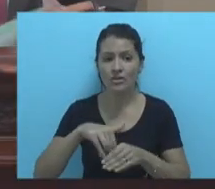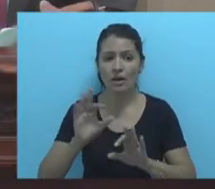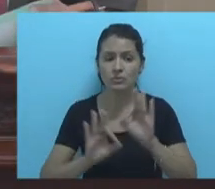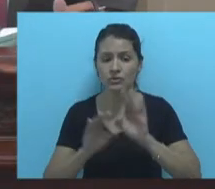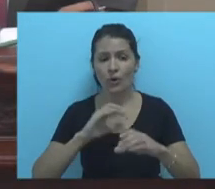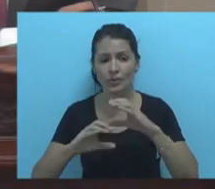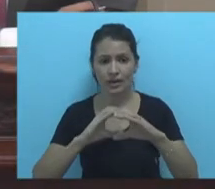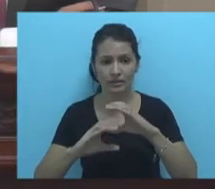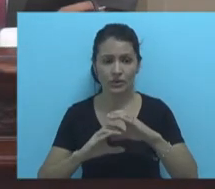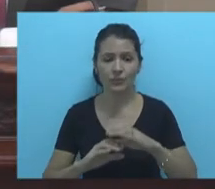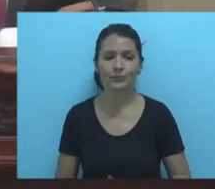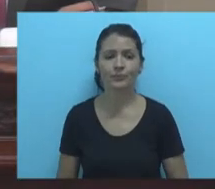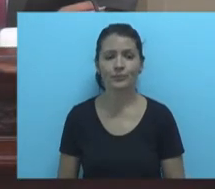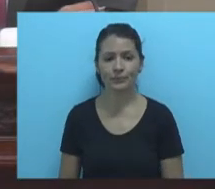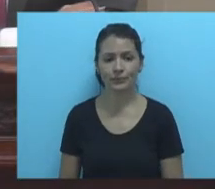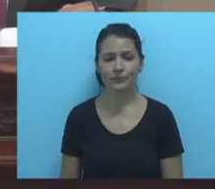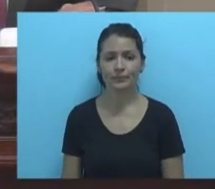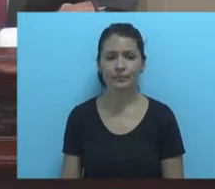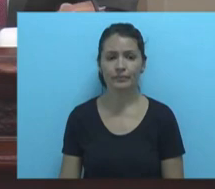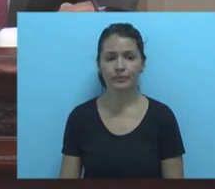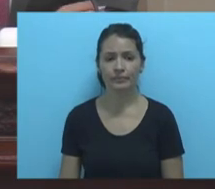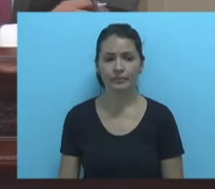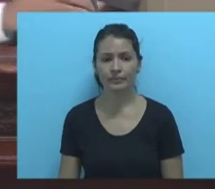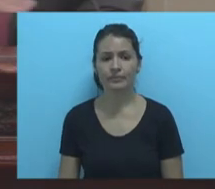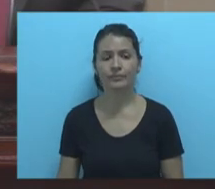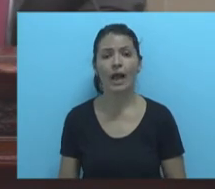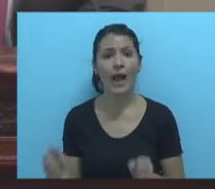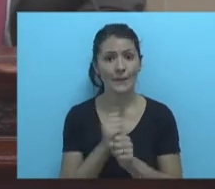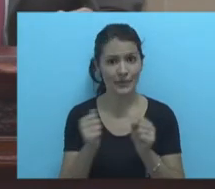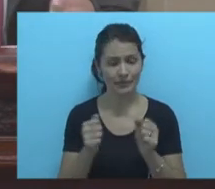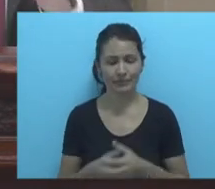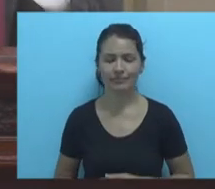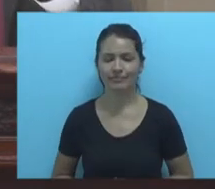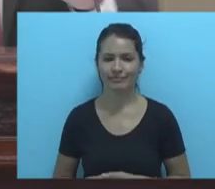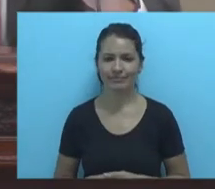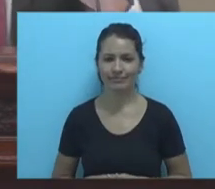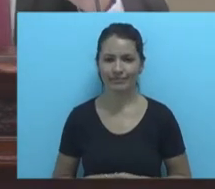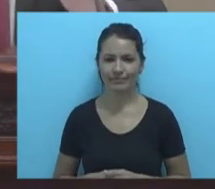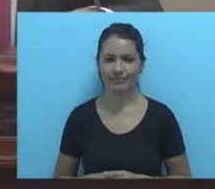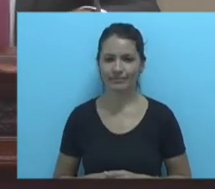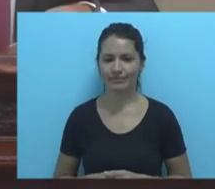de comunicación. A votación, resulta aprobado.